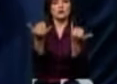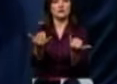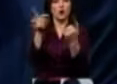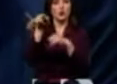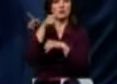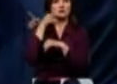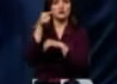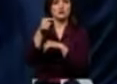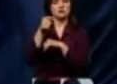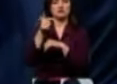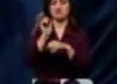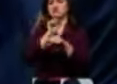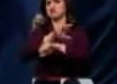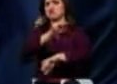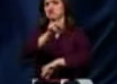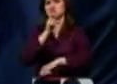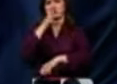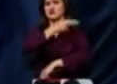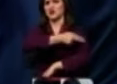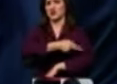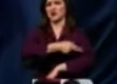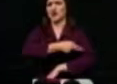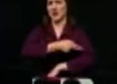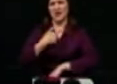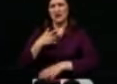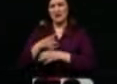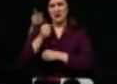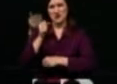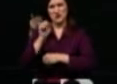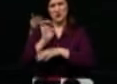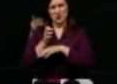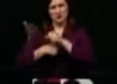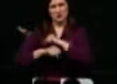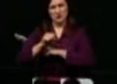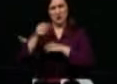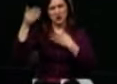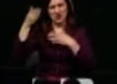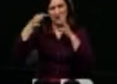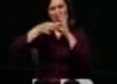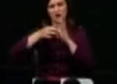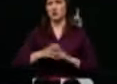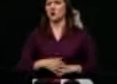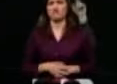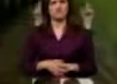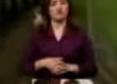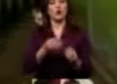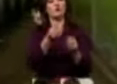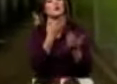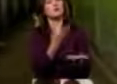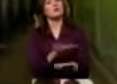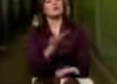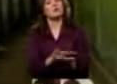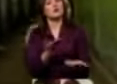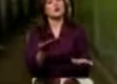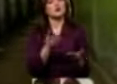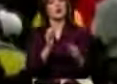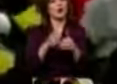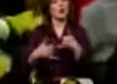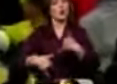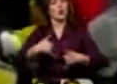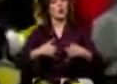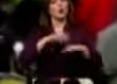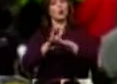Carlos Villacís rechaza se involucre a la federación en cuestiones políticas y aseguró que pedirá un informe a la empresa encargada de la venta de los boletos del partido entre Ecuador y